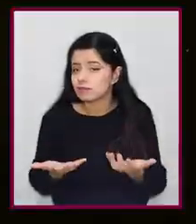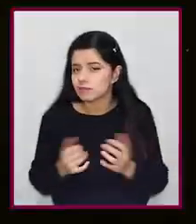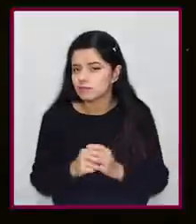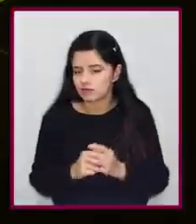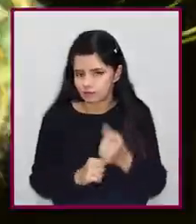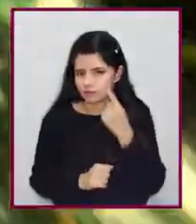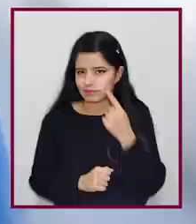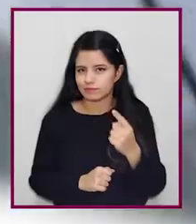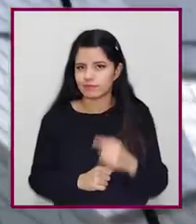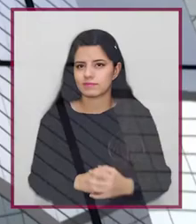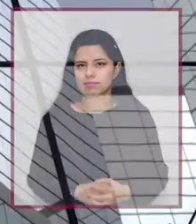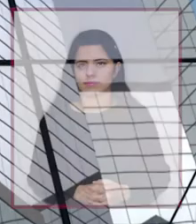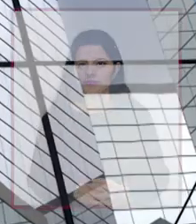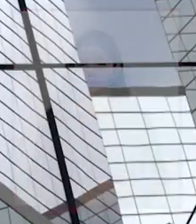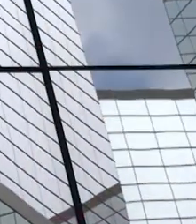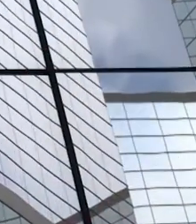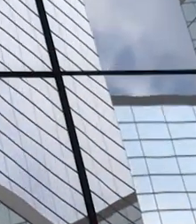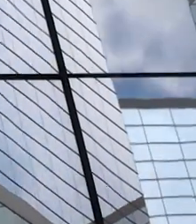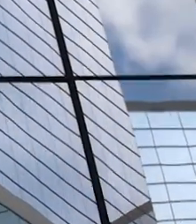un vistazo.